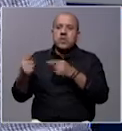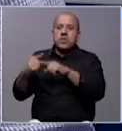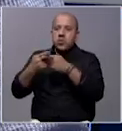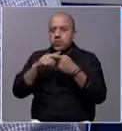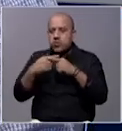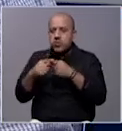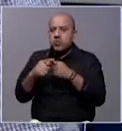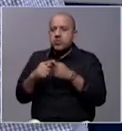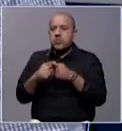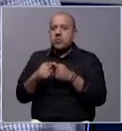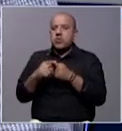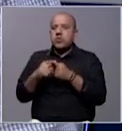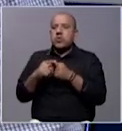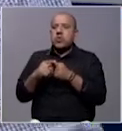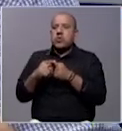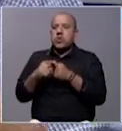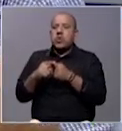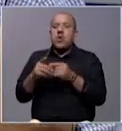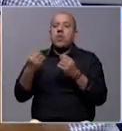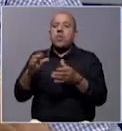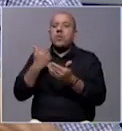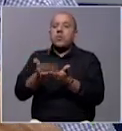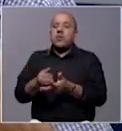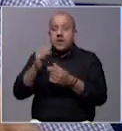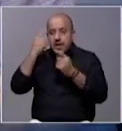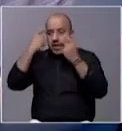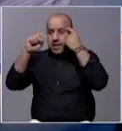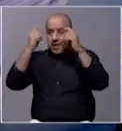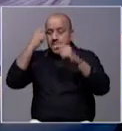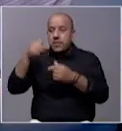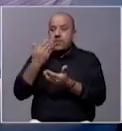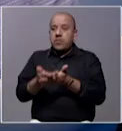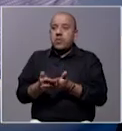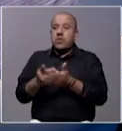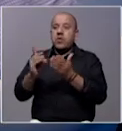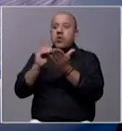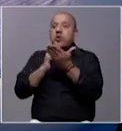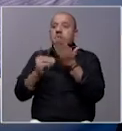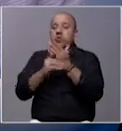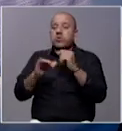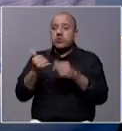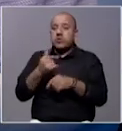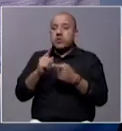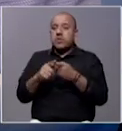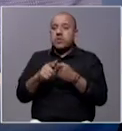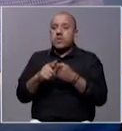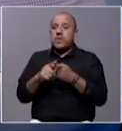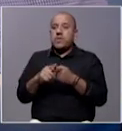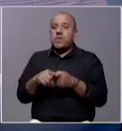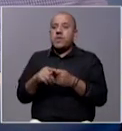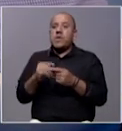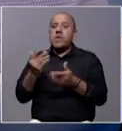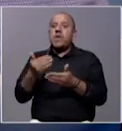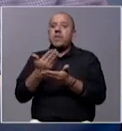en principio cualquier partido político cuando comparece una elección propone idea propone propuestas no presentan los proyectos articulados después de esa propuesta ciencia